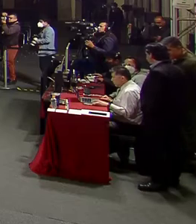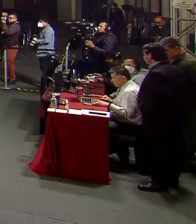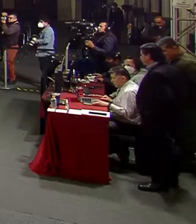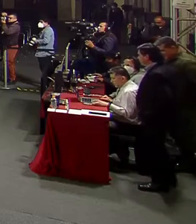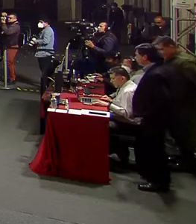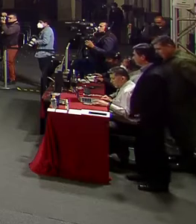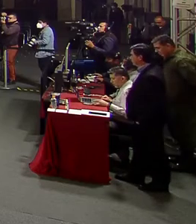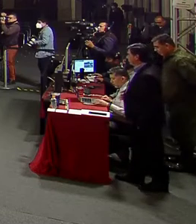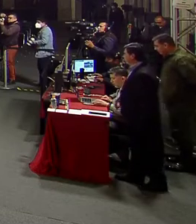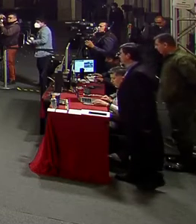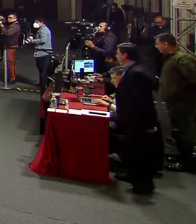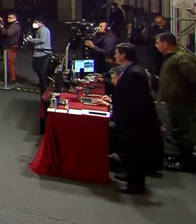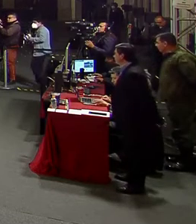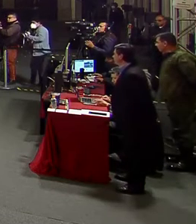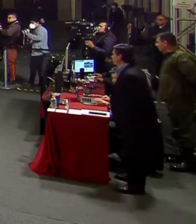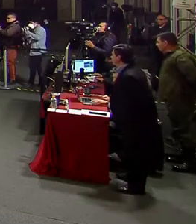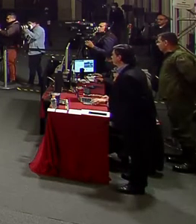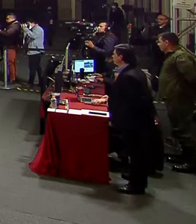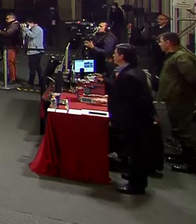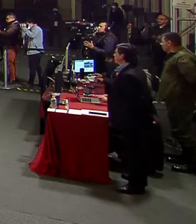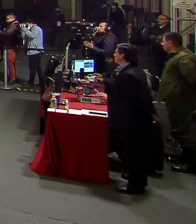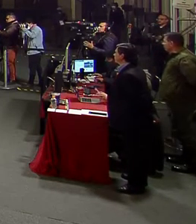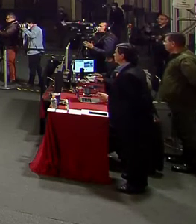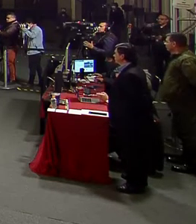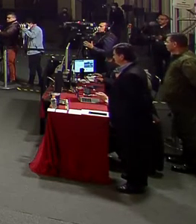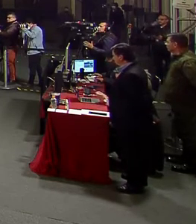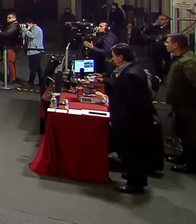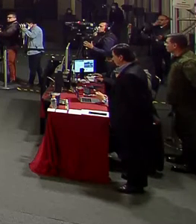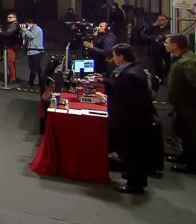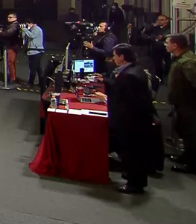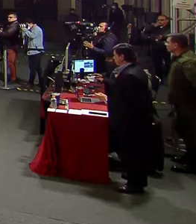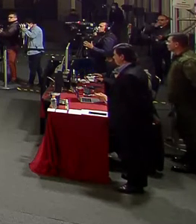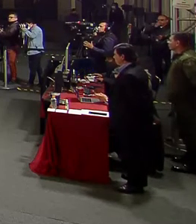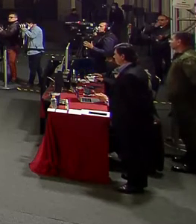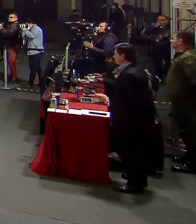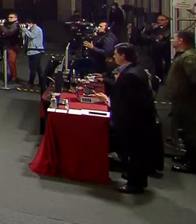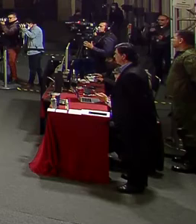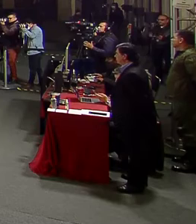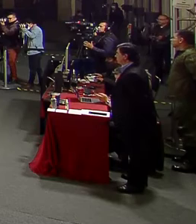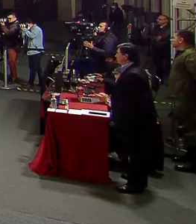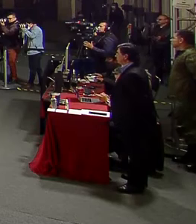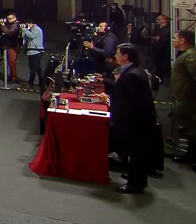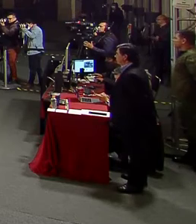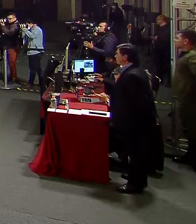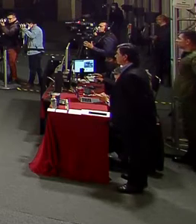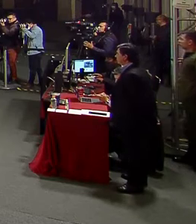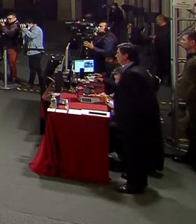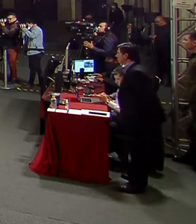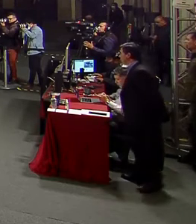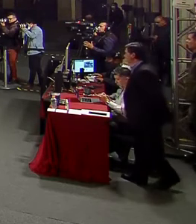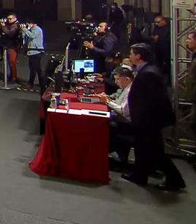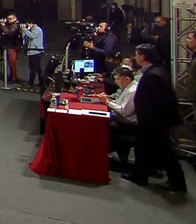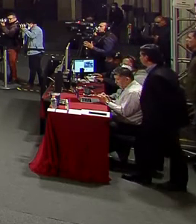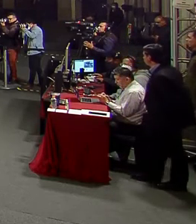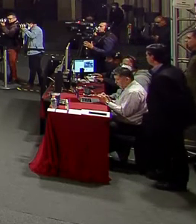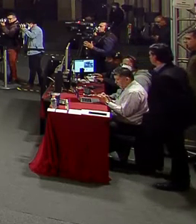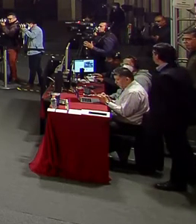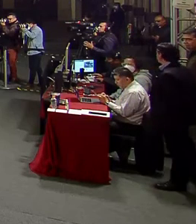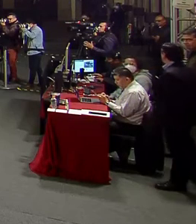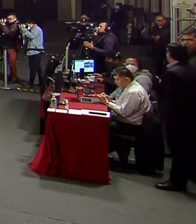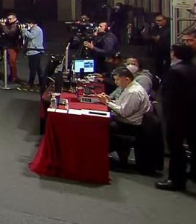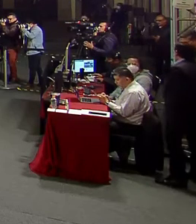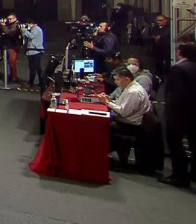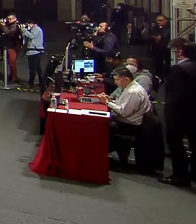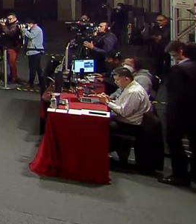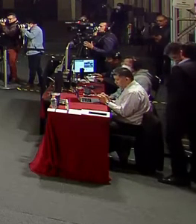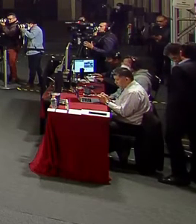en qué se ha avanzado, cuál es la dificultad que se tiene y cómo